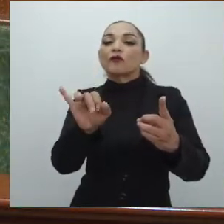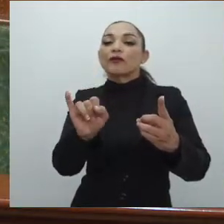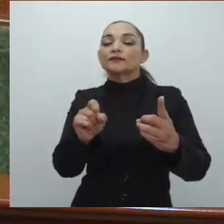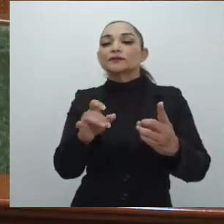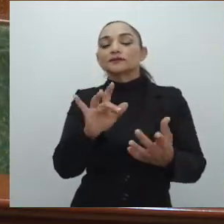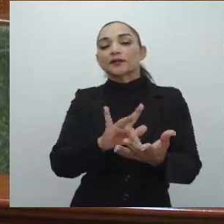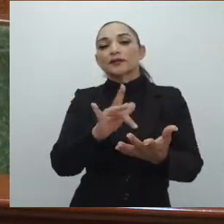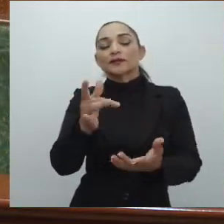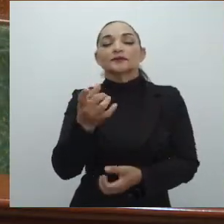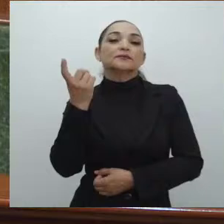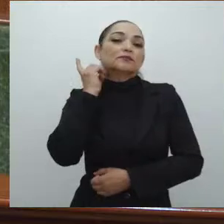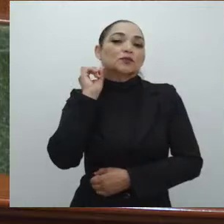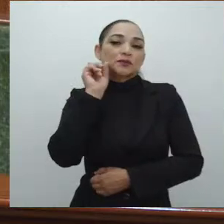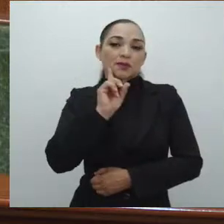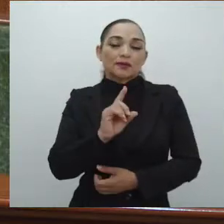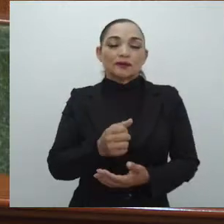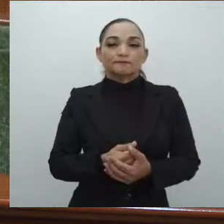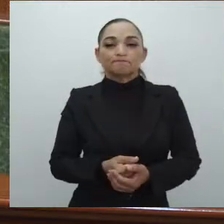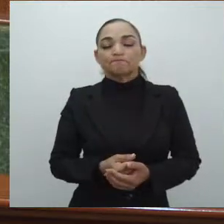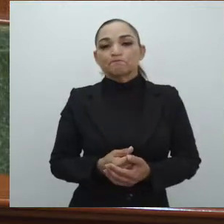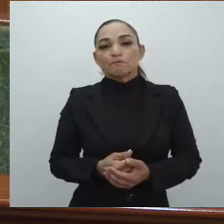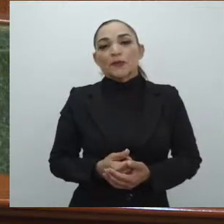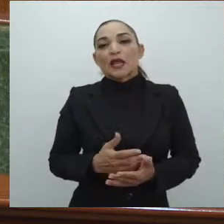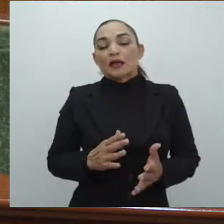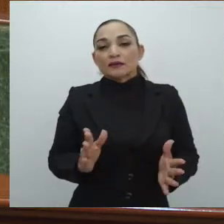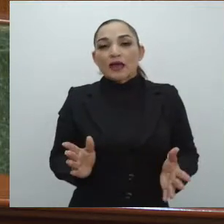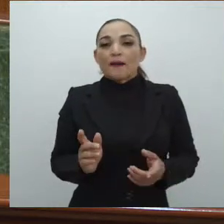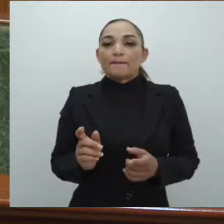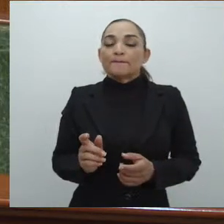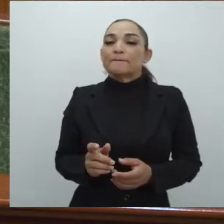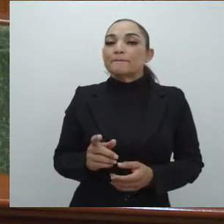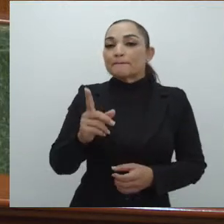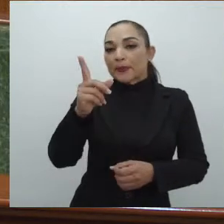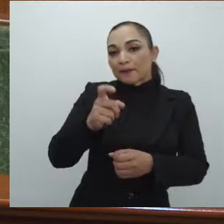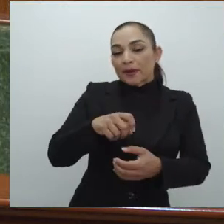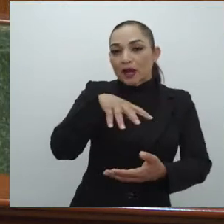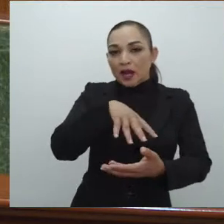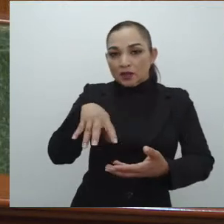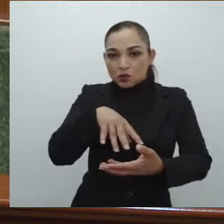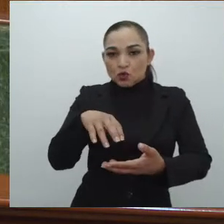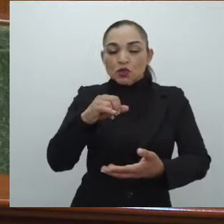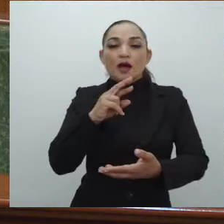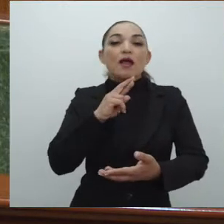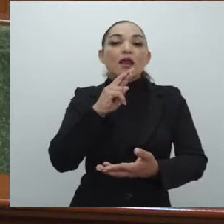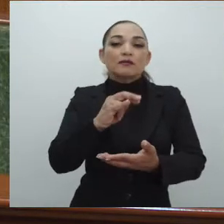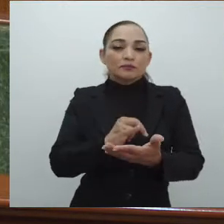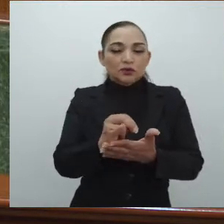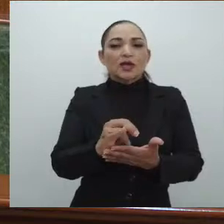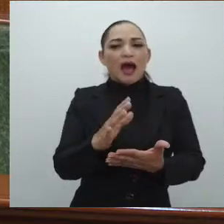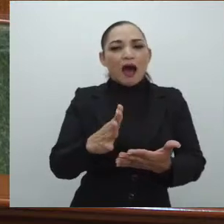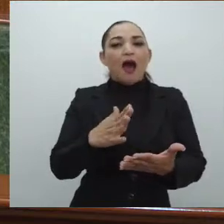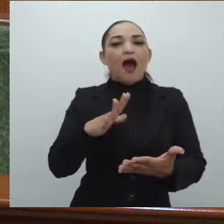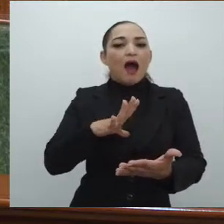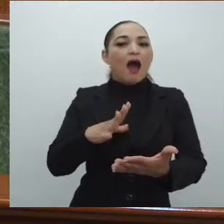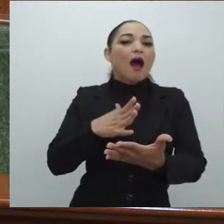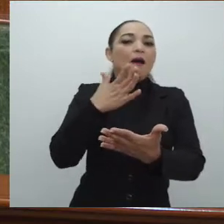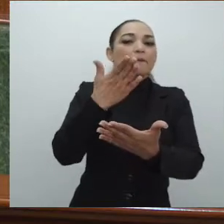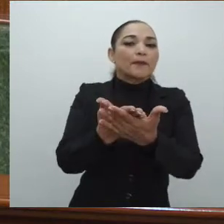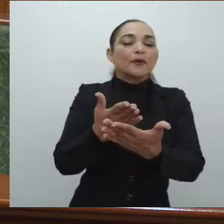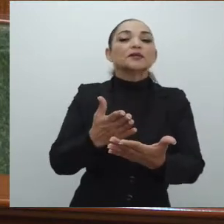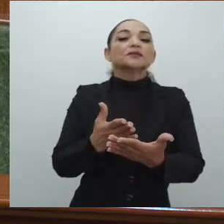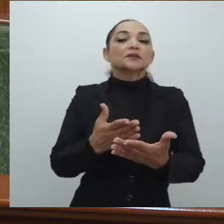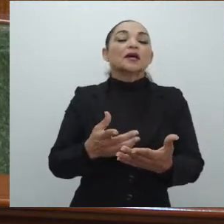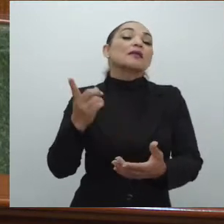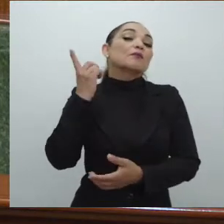Gracias, diputada. Habiéndosele dado la primera lectura al dictamen, existe la propuesta de la diputada Celia